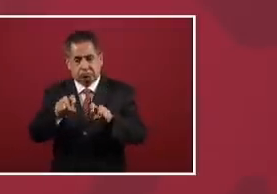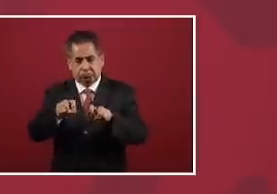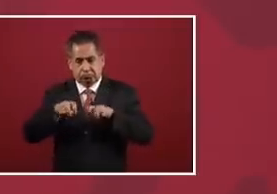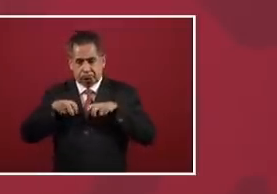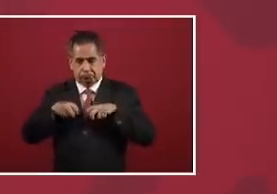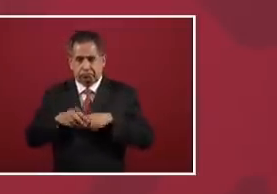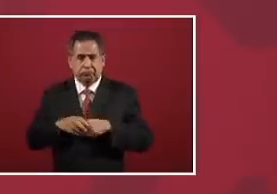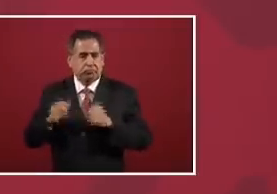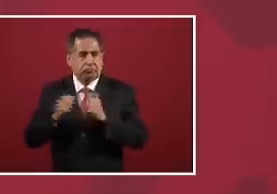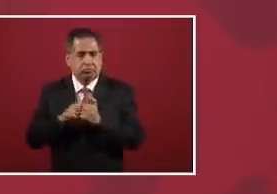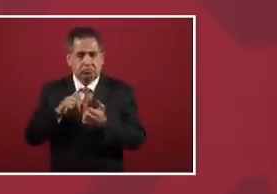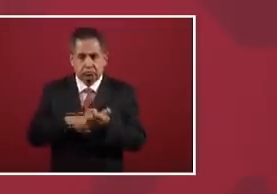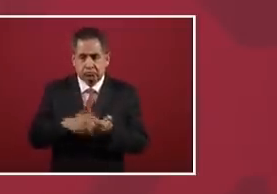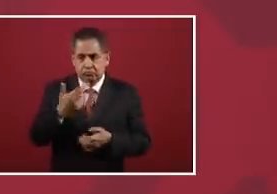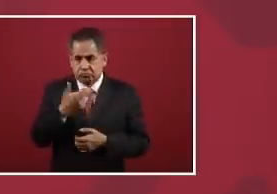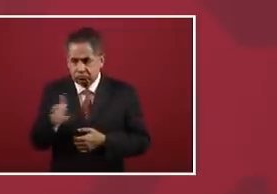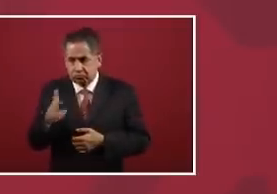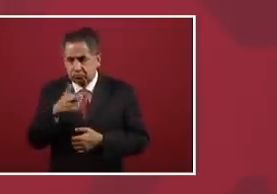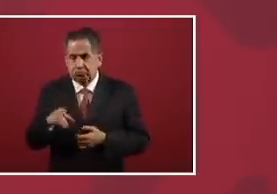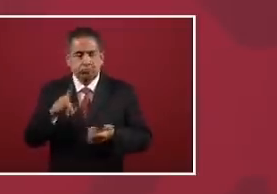con restaurante, con alcoba.